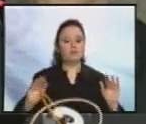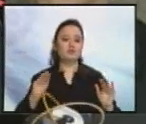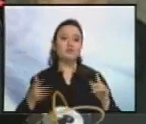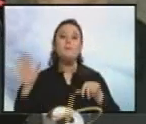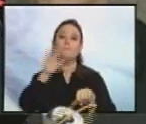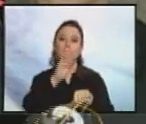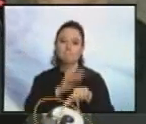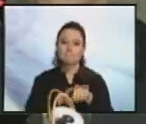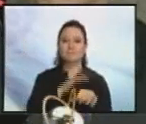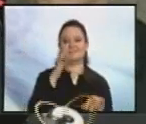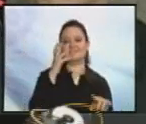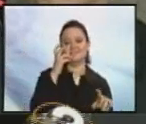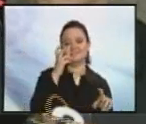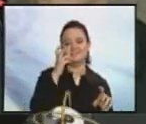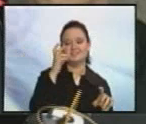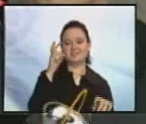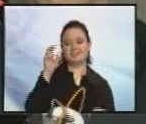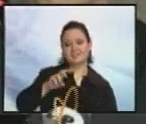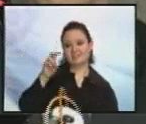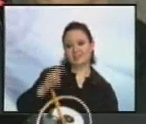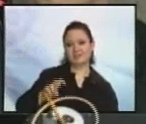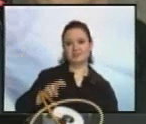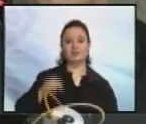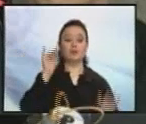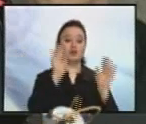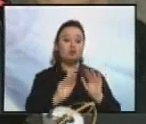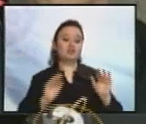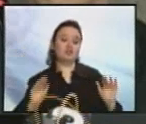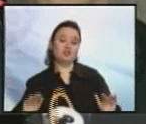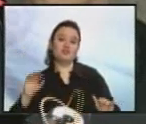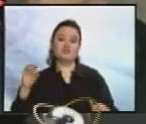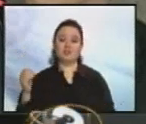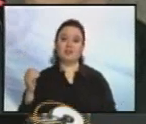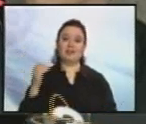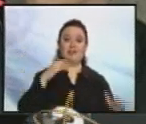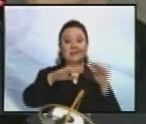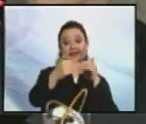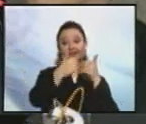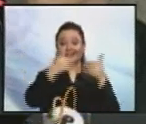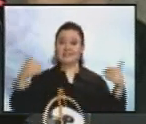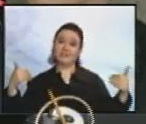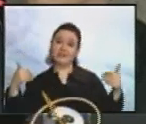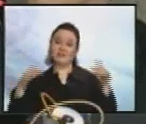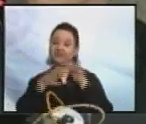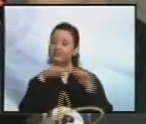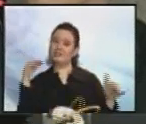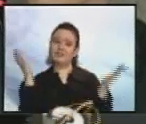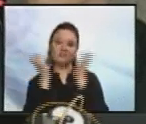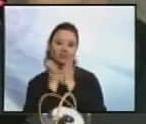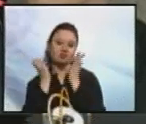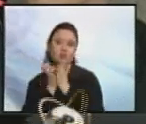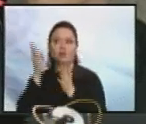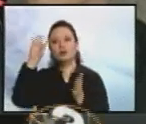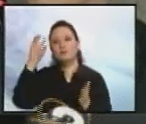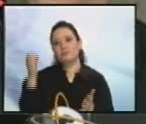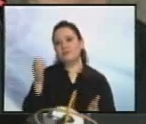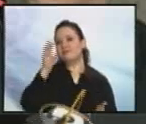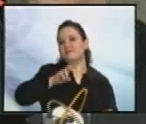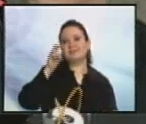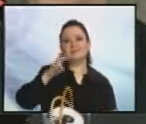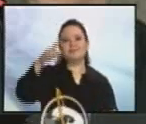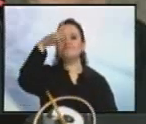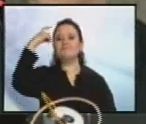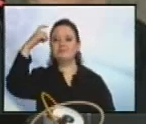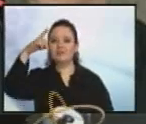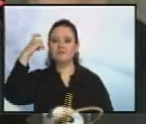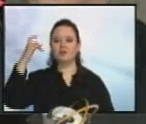la sufren. Esos niños que desertan de la escuela para buscar medios